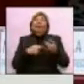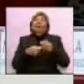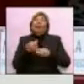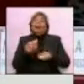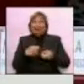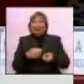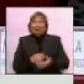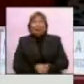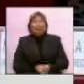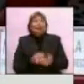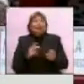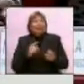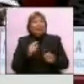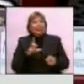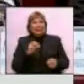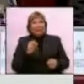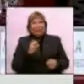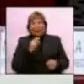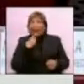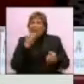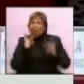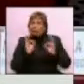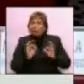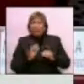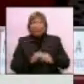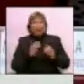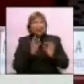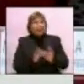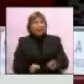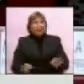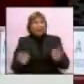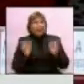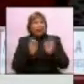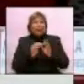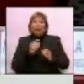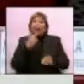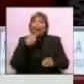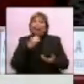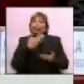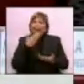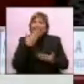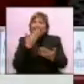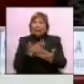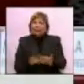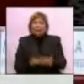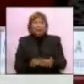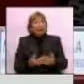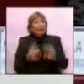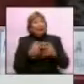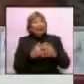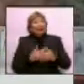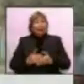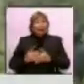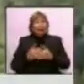que nosotros llamamos un TLC, que para nosotros es sumamente importante. Galarreta Velarde agradeció la cooperación americana a nuestro